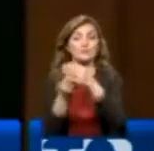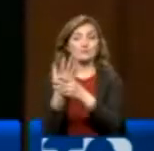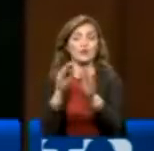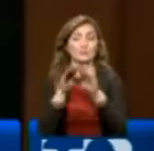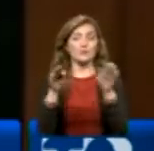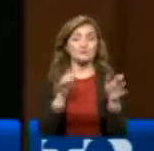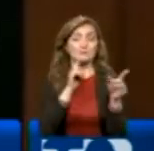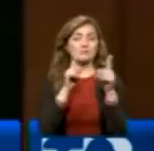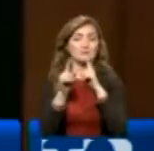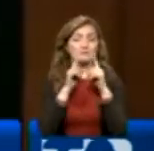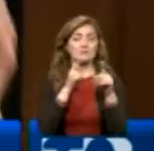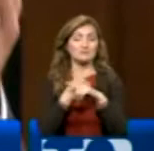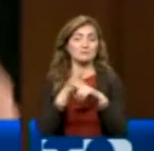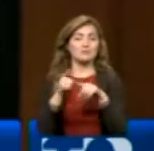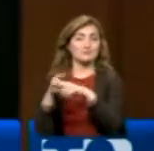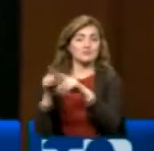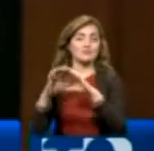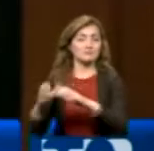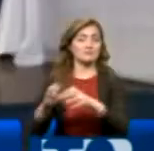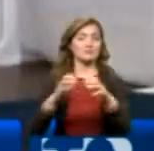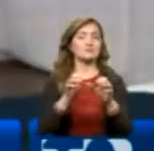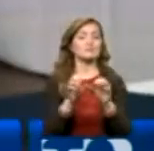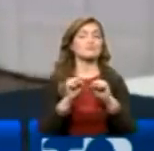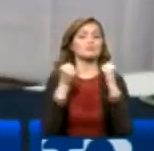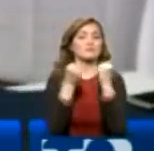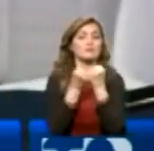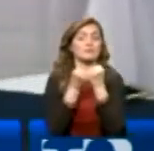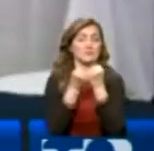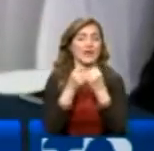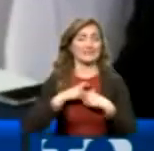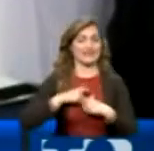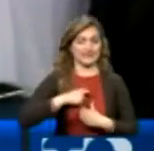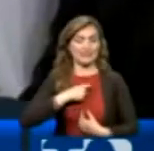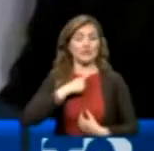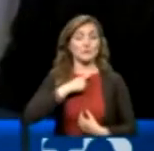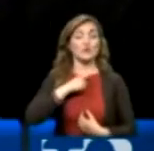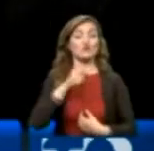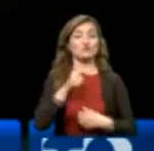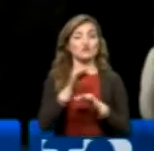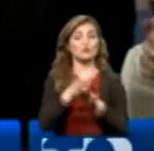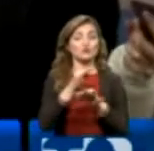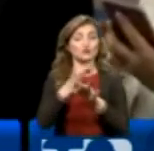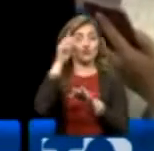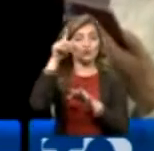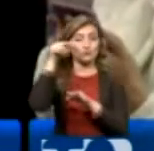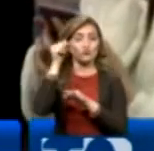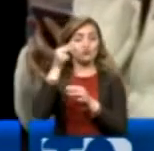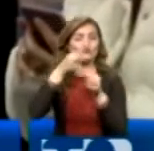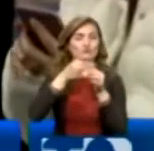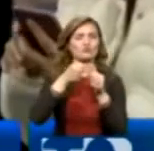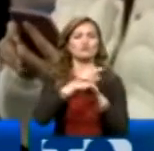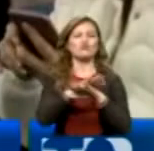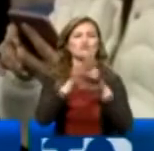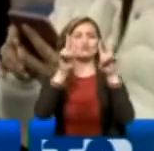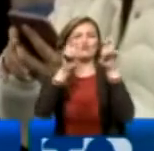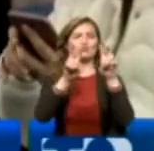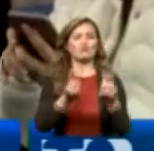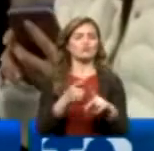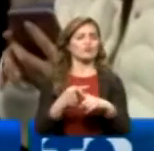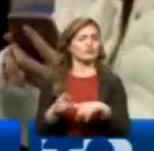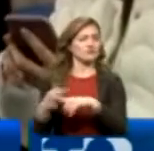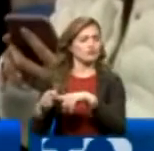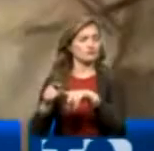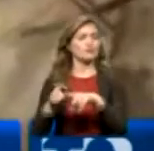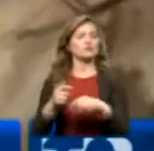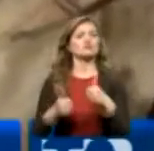de diálogos con varios sectores de la sociedad civil y funcionarios del estado en el cual analizarán varios temas entre